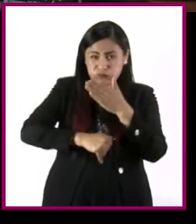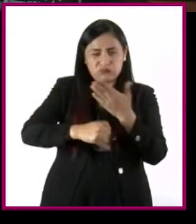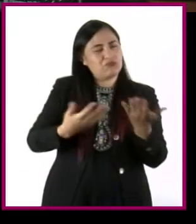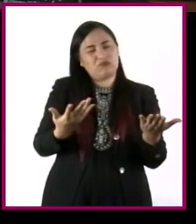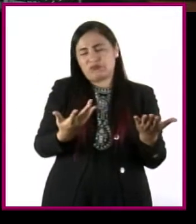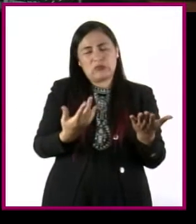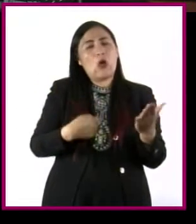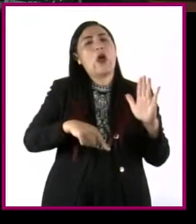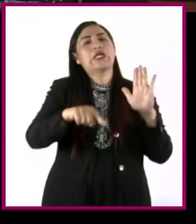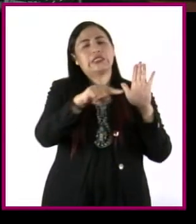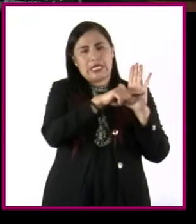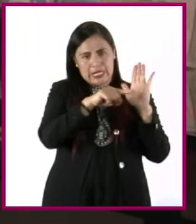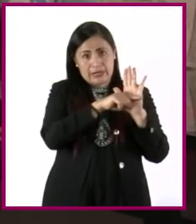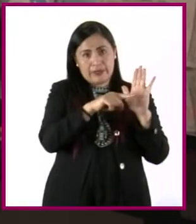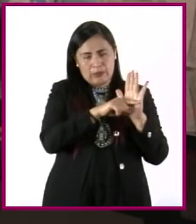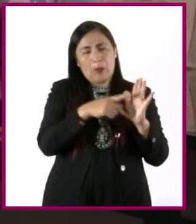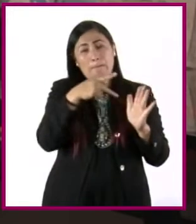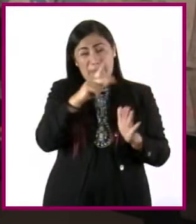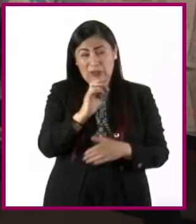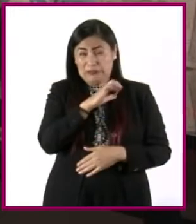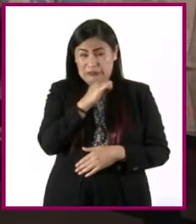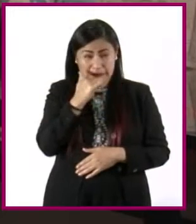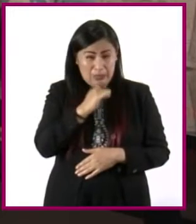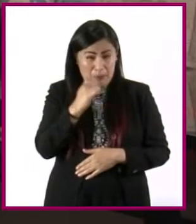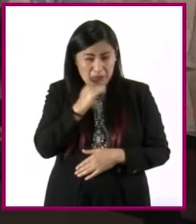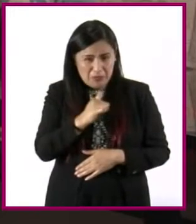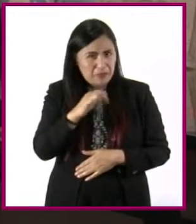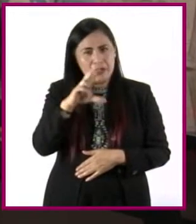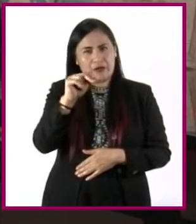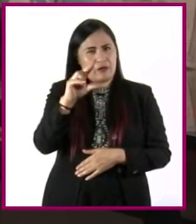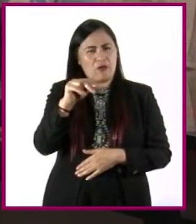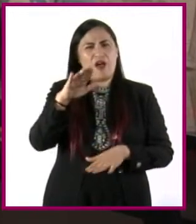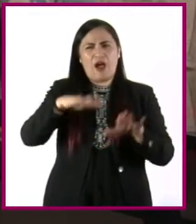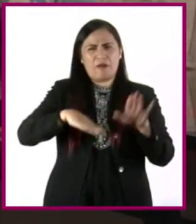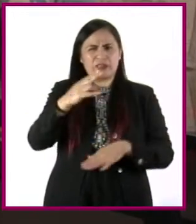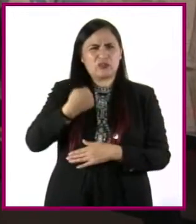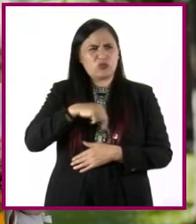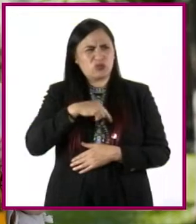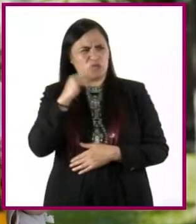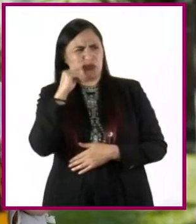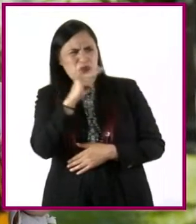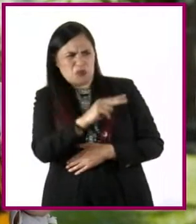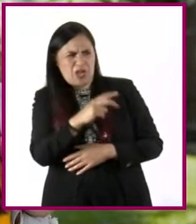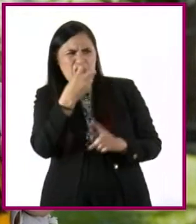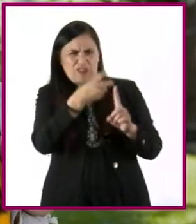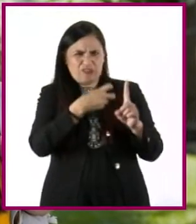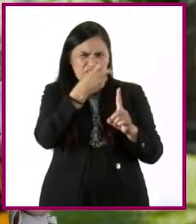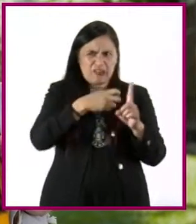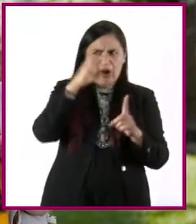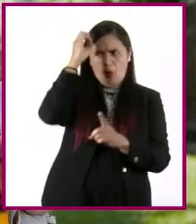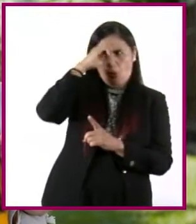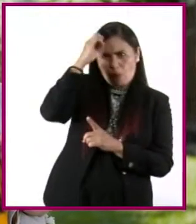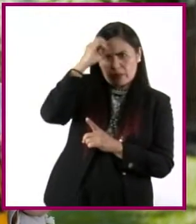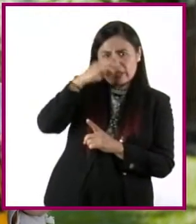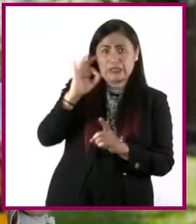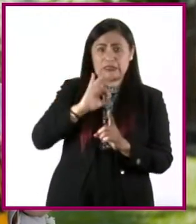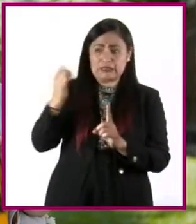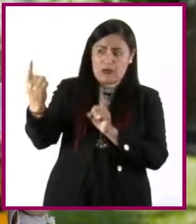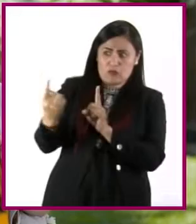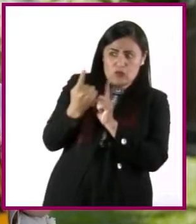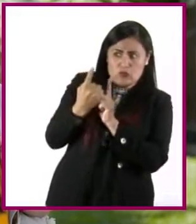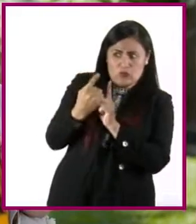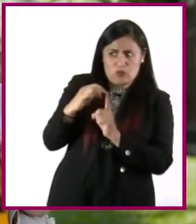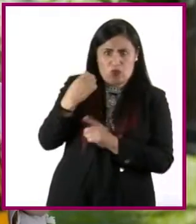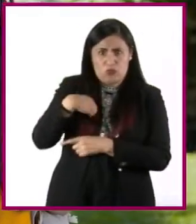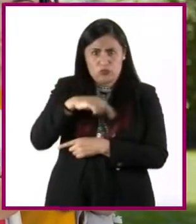negativo, pero no siempre es así. Parece inevitable que todos hagamos prejuicios de lo que vemos. En cuanto a alguien se nos para enfrente, asumimos